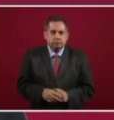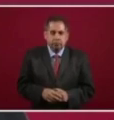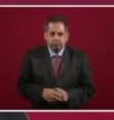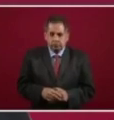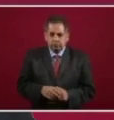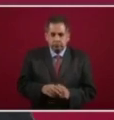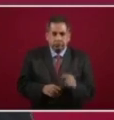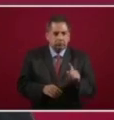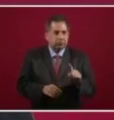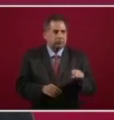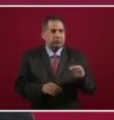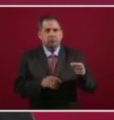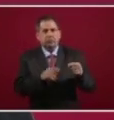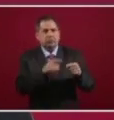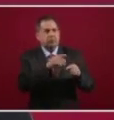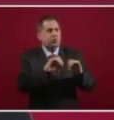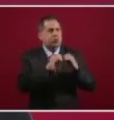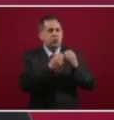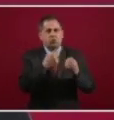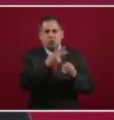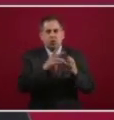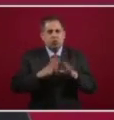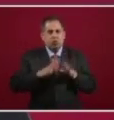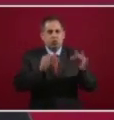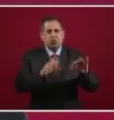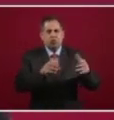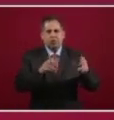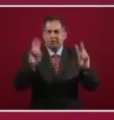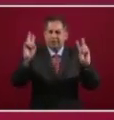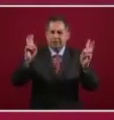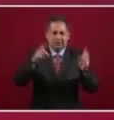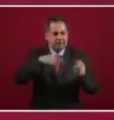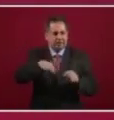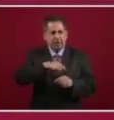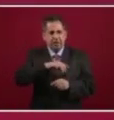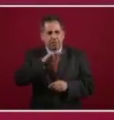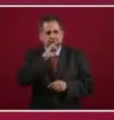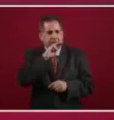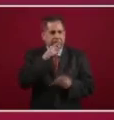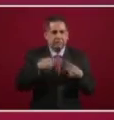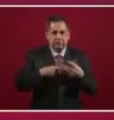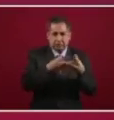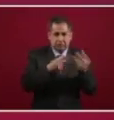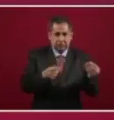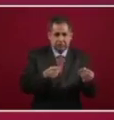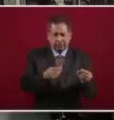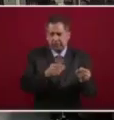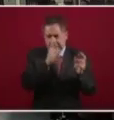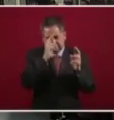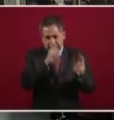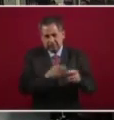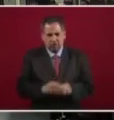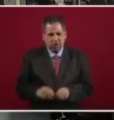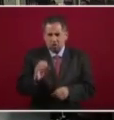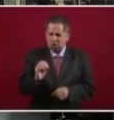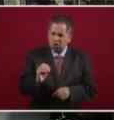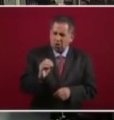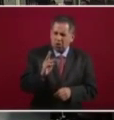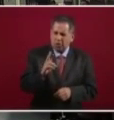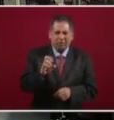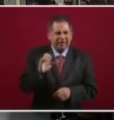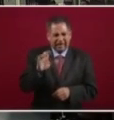a la organización que fundaron las Madres de Desaparecidos, Eureka.